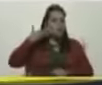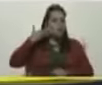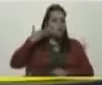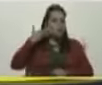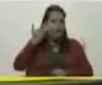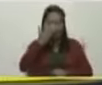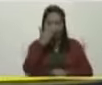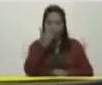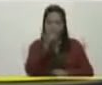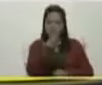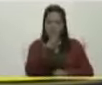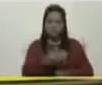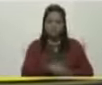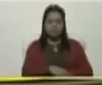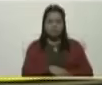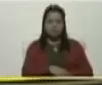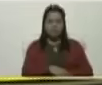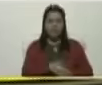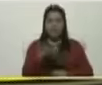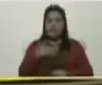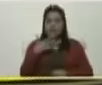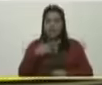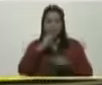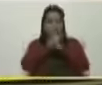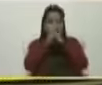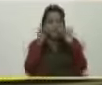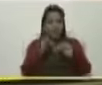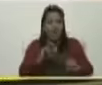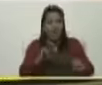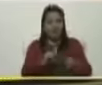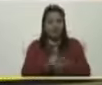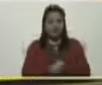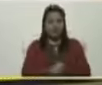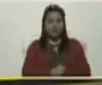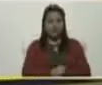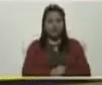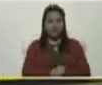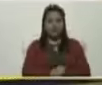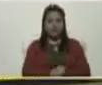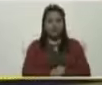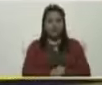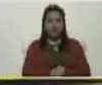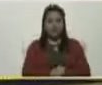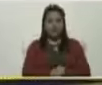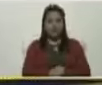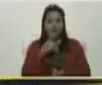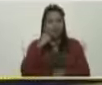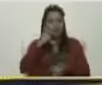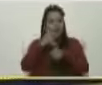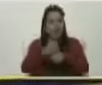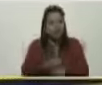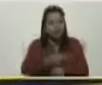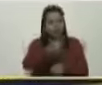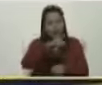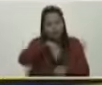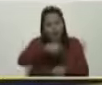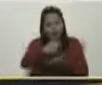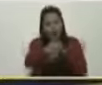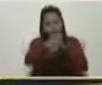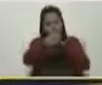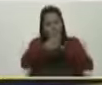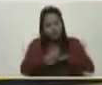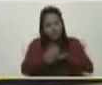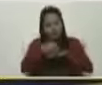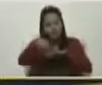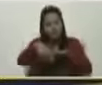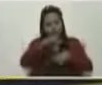me siento contento, y bueno, esperemos que nos ayude a todos los